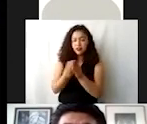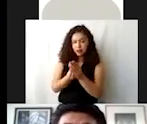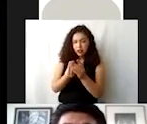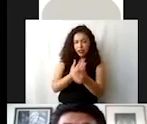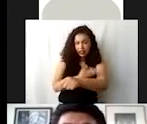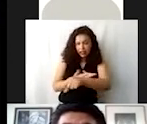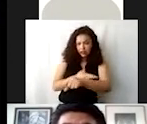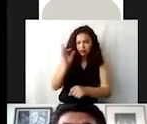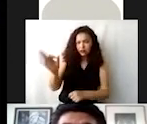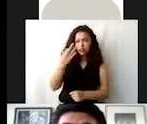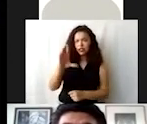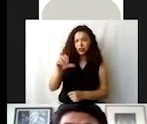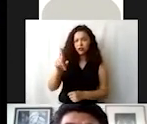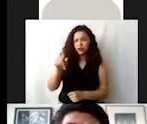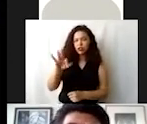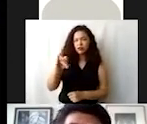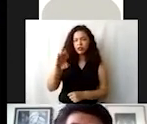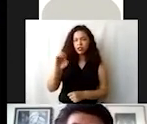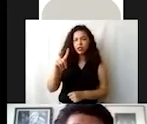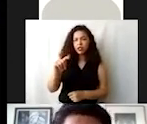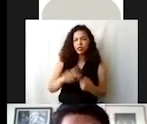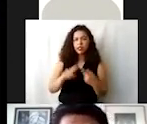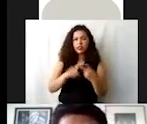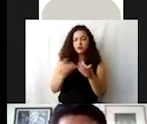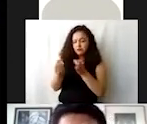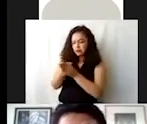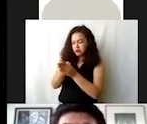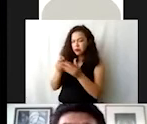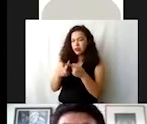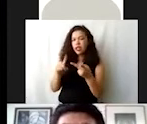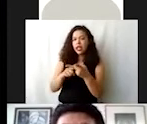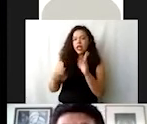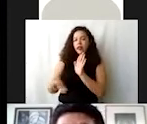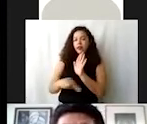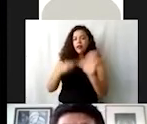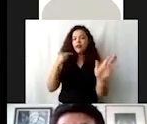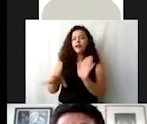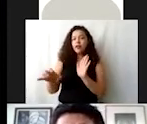Contribuyentes, la contraseña y la firma electrónica